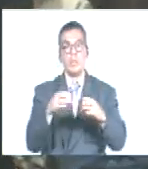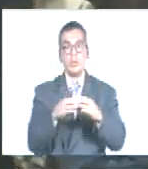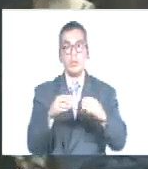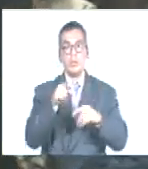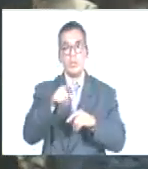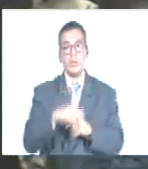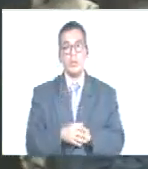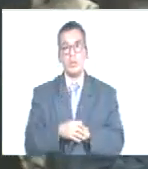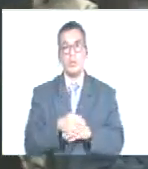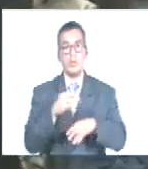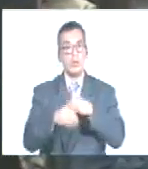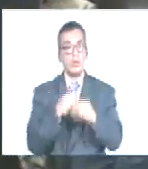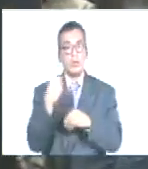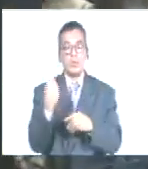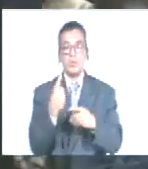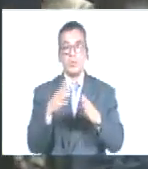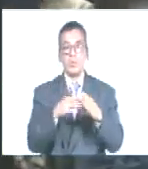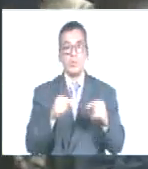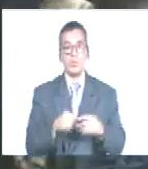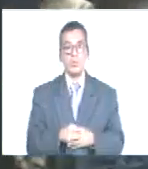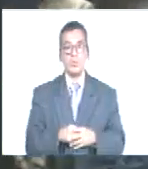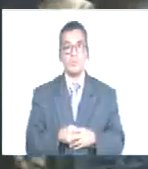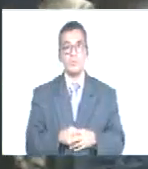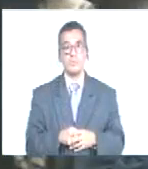Congreso, conformado en su mayoría,